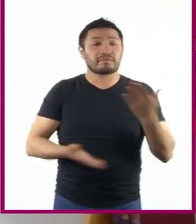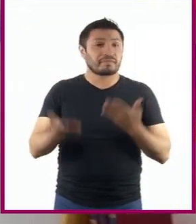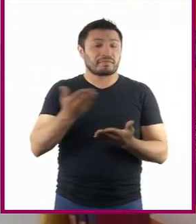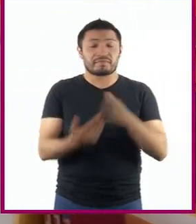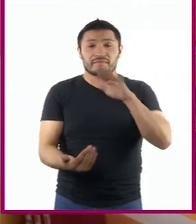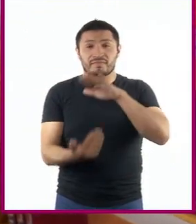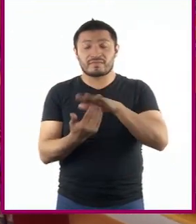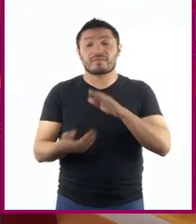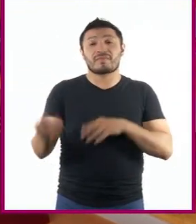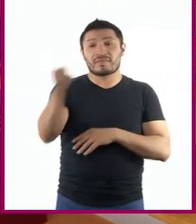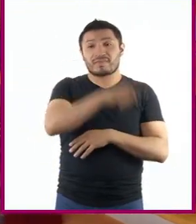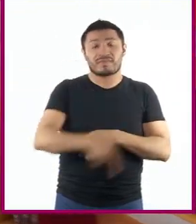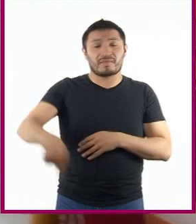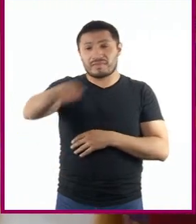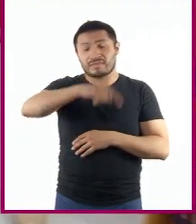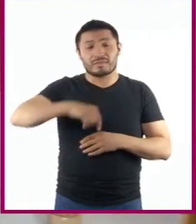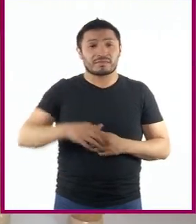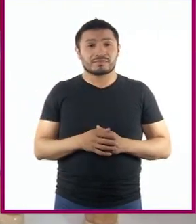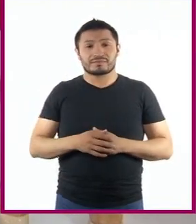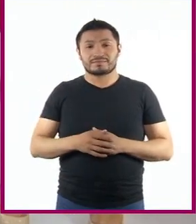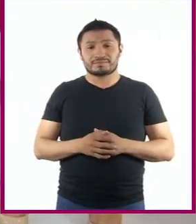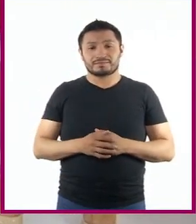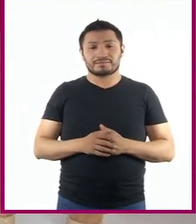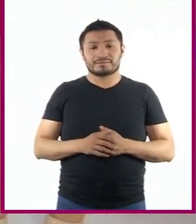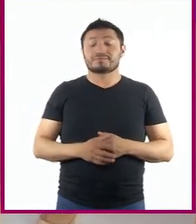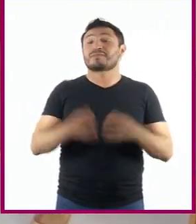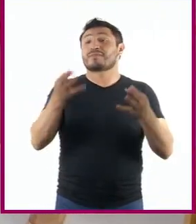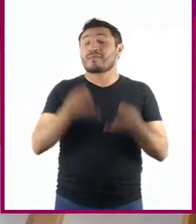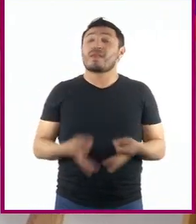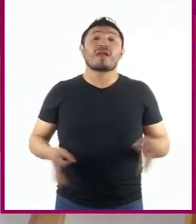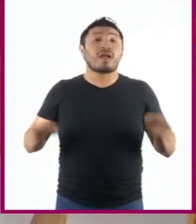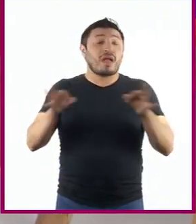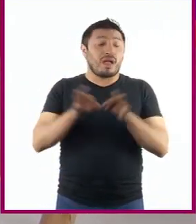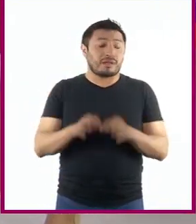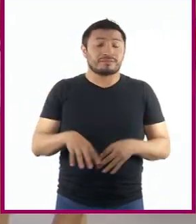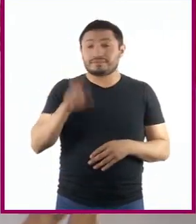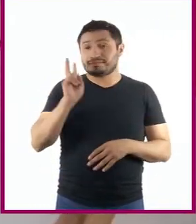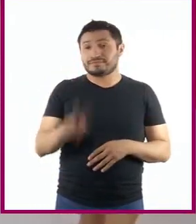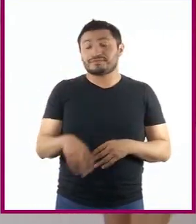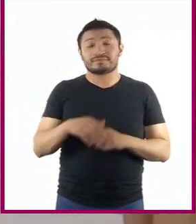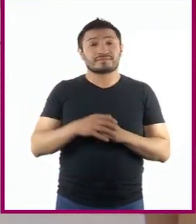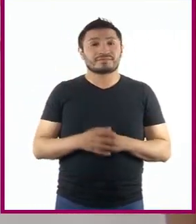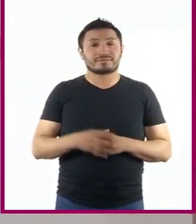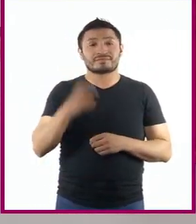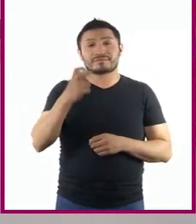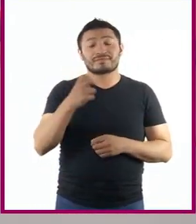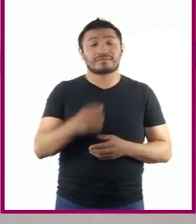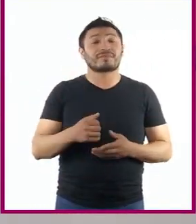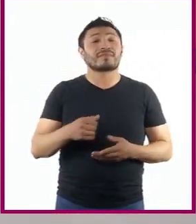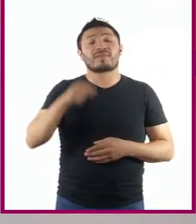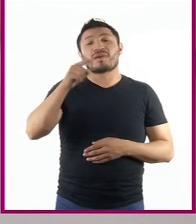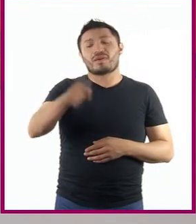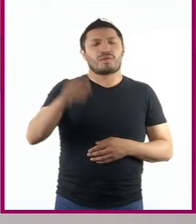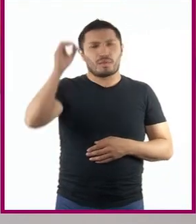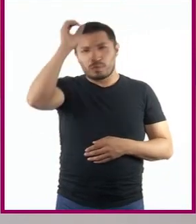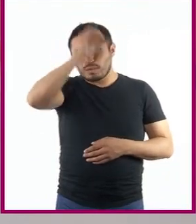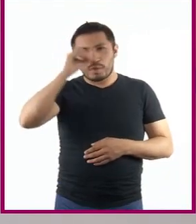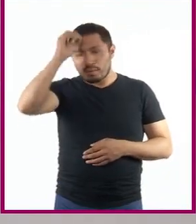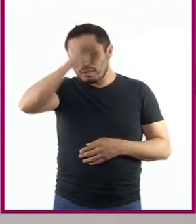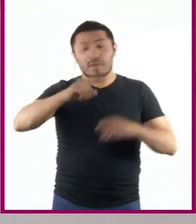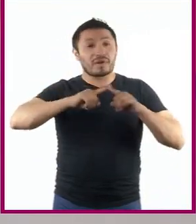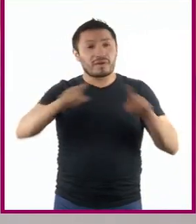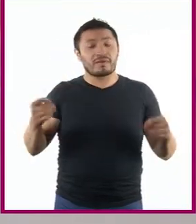mesa redonda. Eso suena importante, profesora, pues esto nos permitirá formular nuestras opiniones acerca